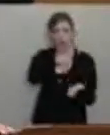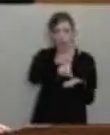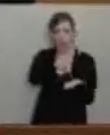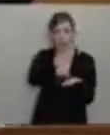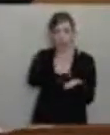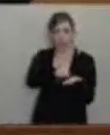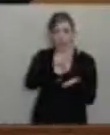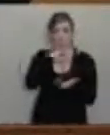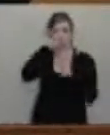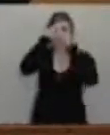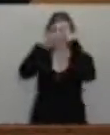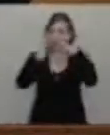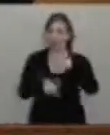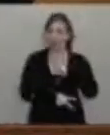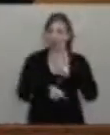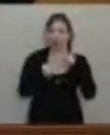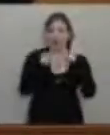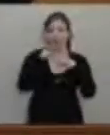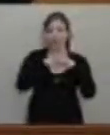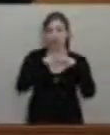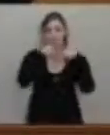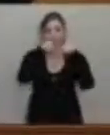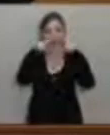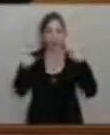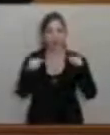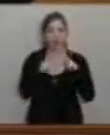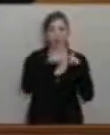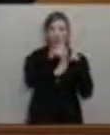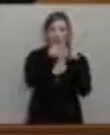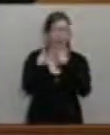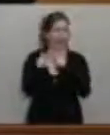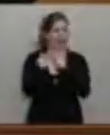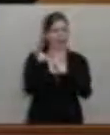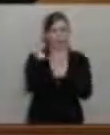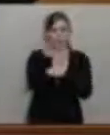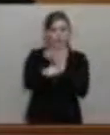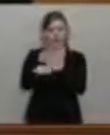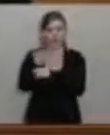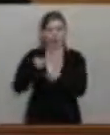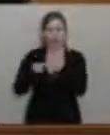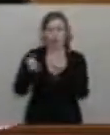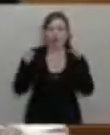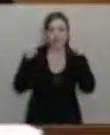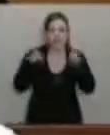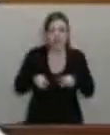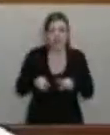presupuestos generales del Principado de Asturias, se les otorgó sin control y no cumplieron la finalidad establecida.